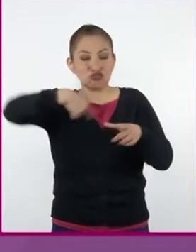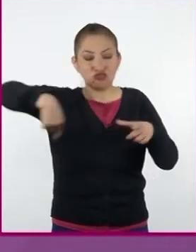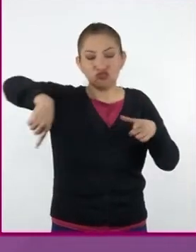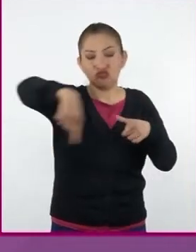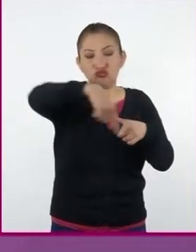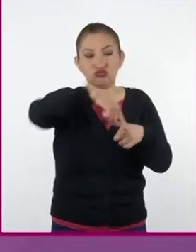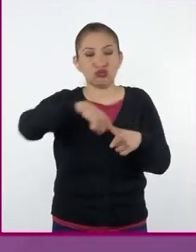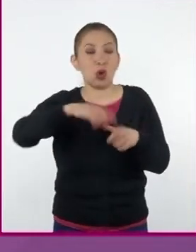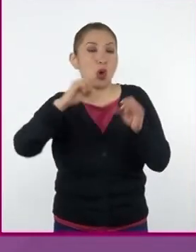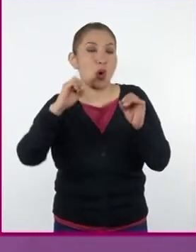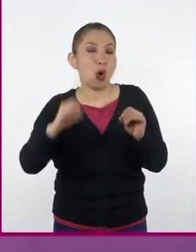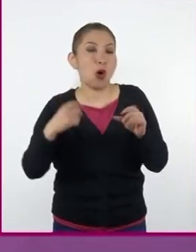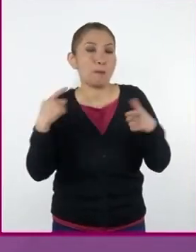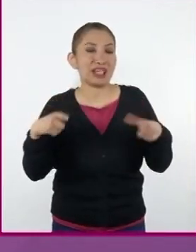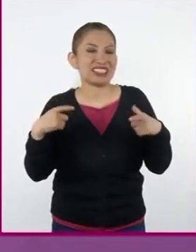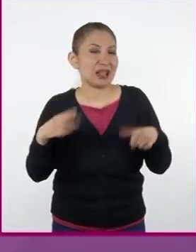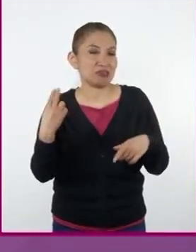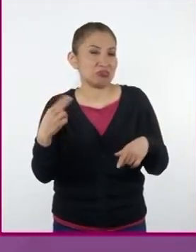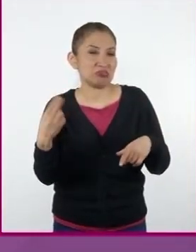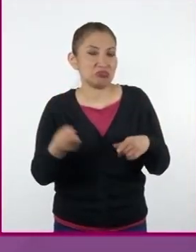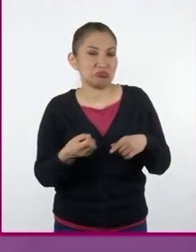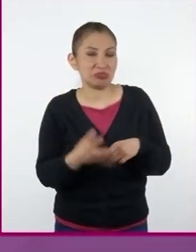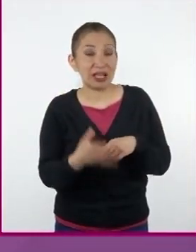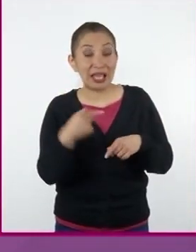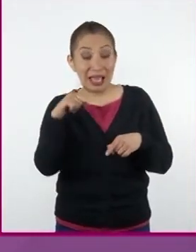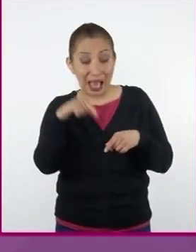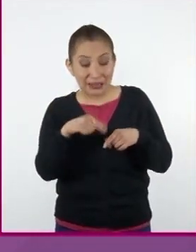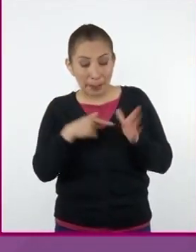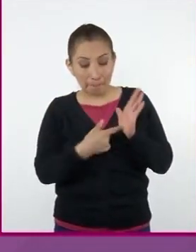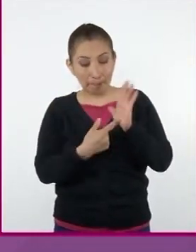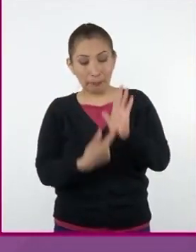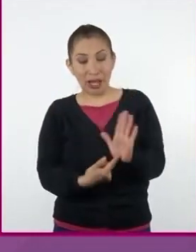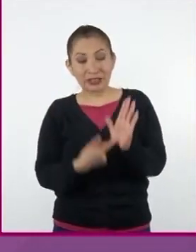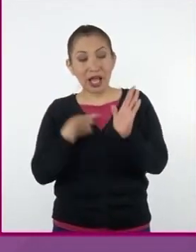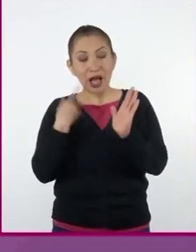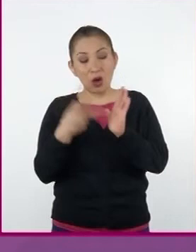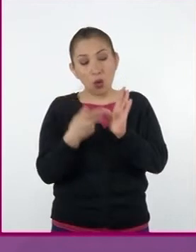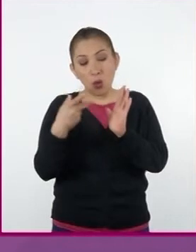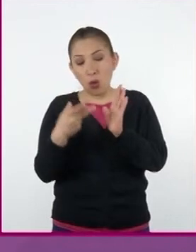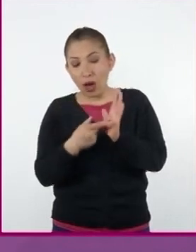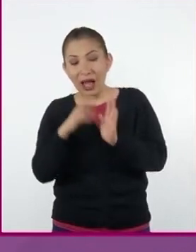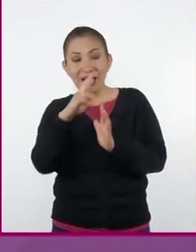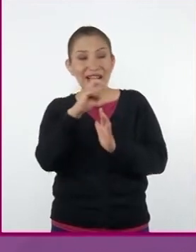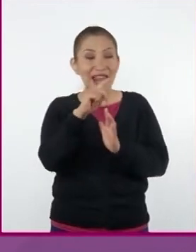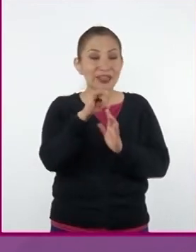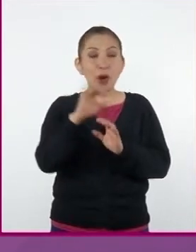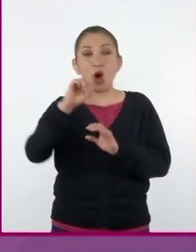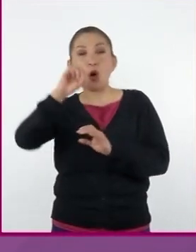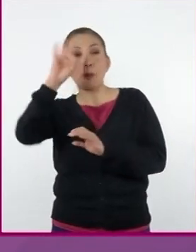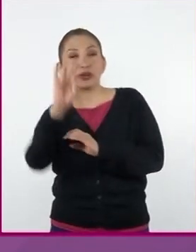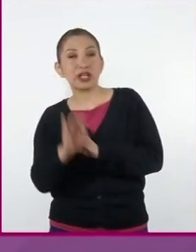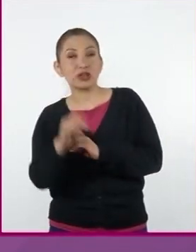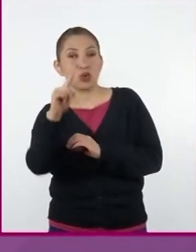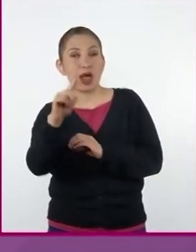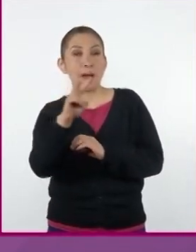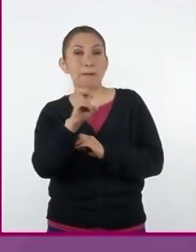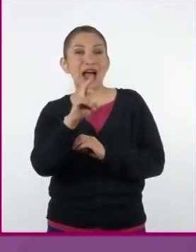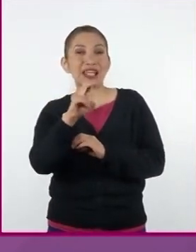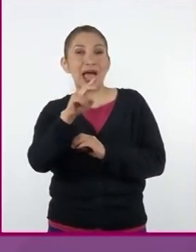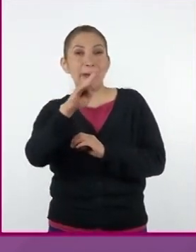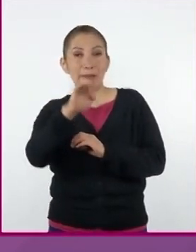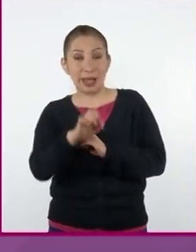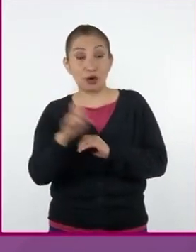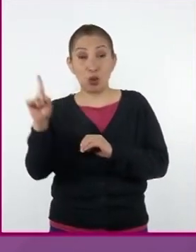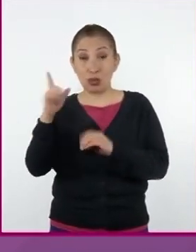circulares o gráficas de pastel, en las cuales se representa la frecuencia relativa o porcentaje de una variable.